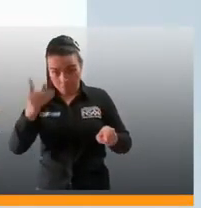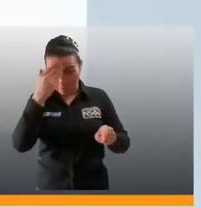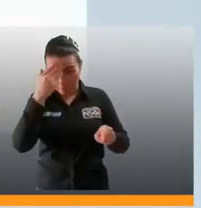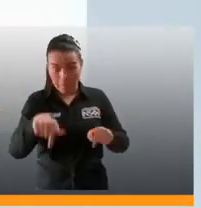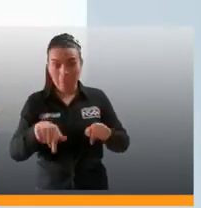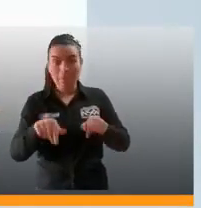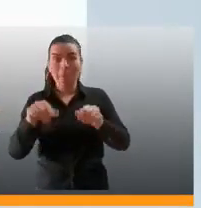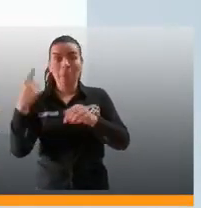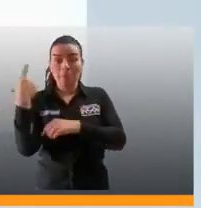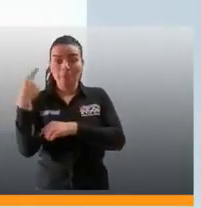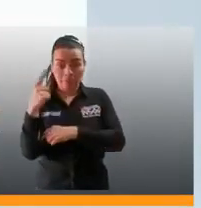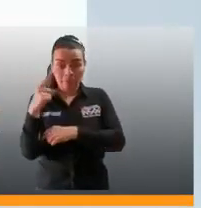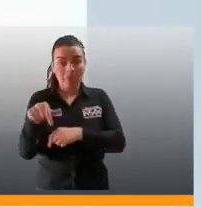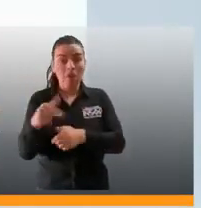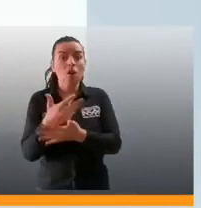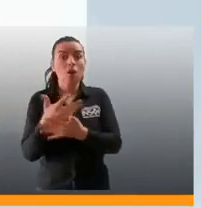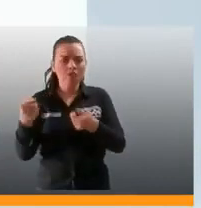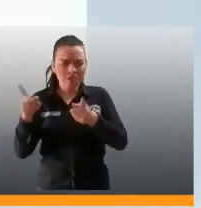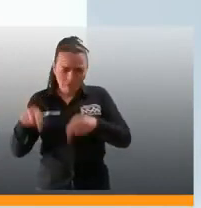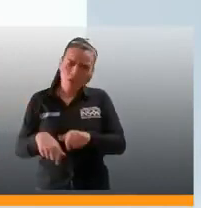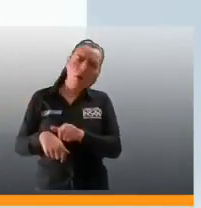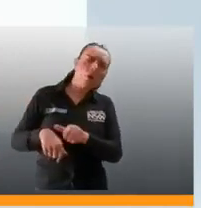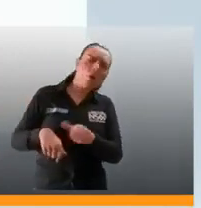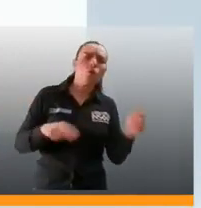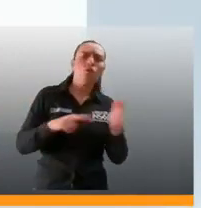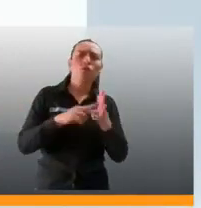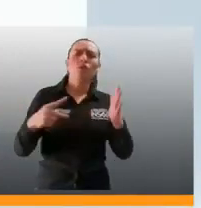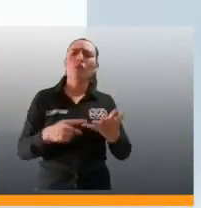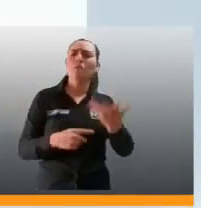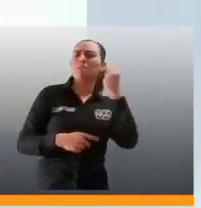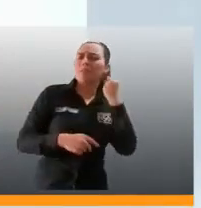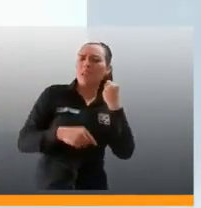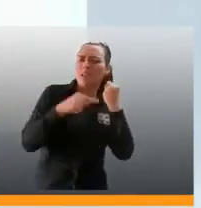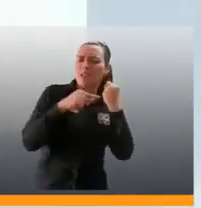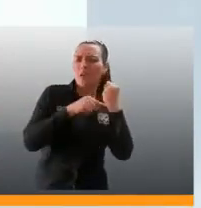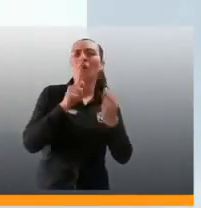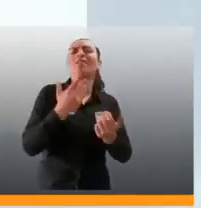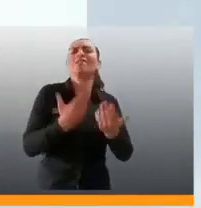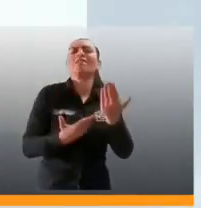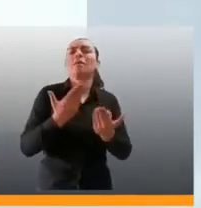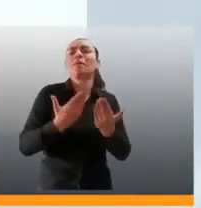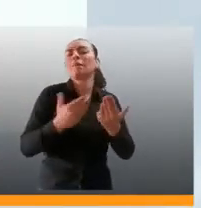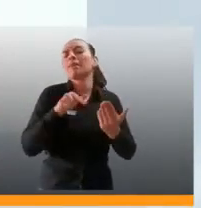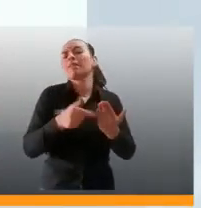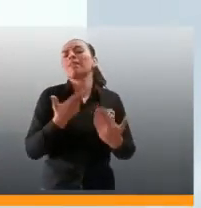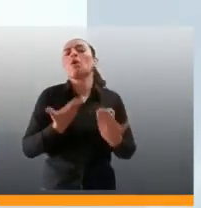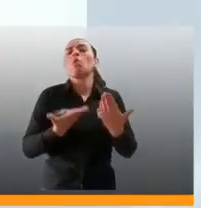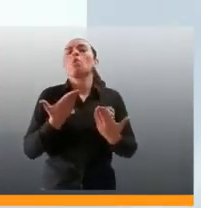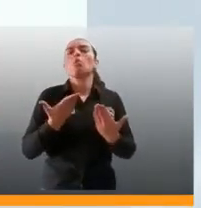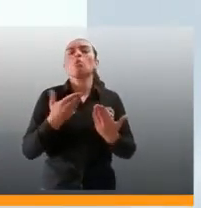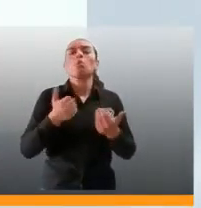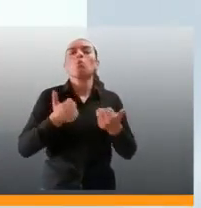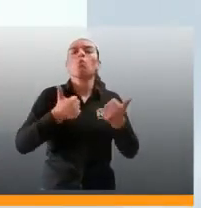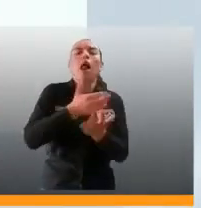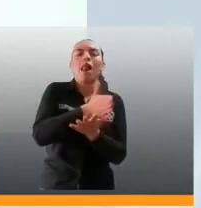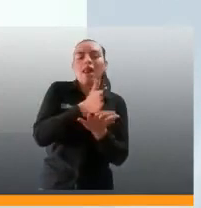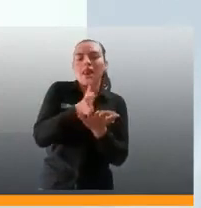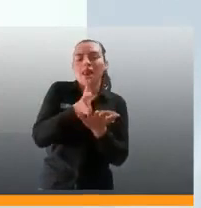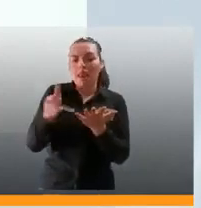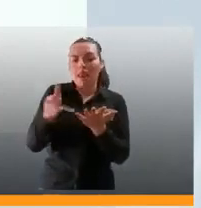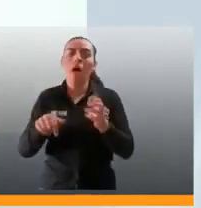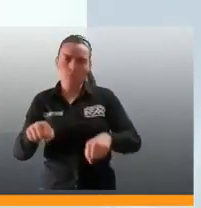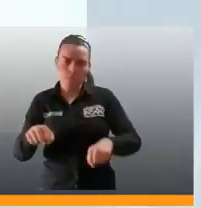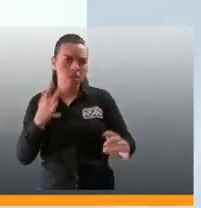sino también de tecnologías analógicas de acuerdo al área disciplinar en la cual estemos trabajando. Una